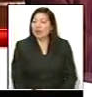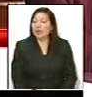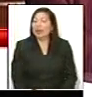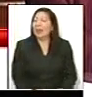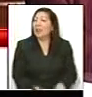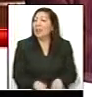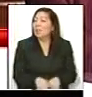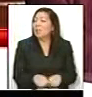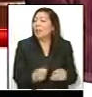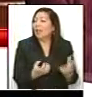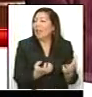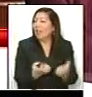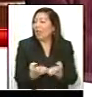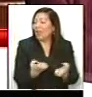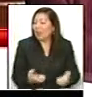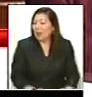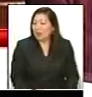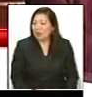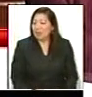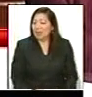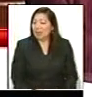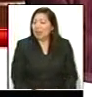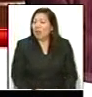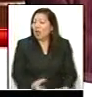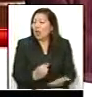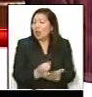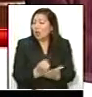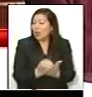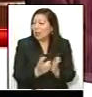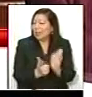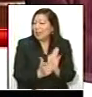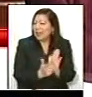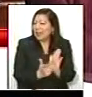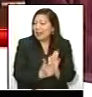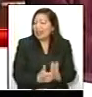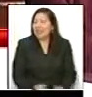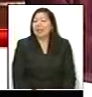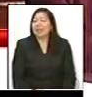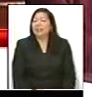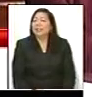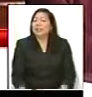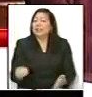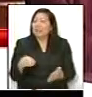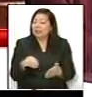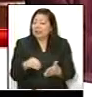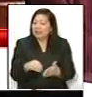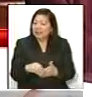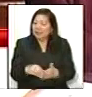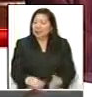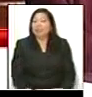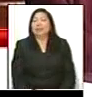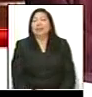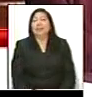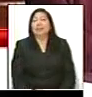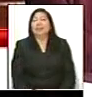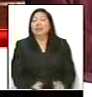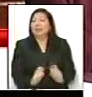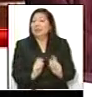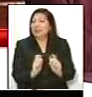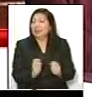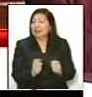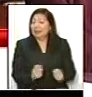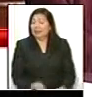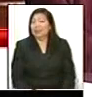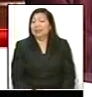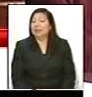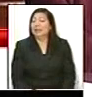también económico? ¿O los contratos leyes, o las concesiones, o las entregas de